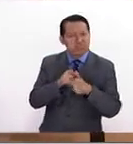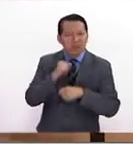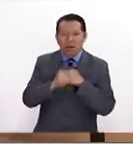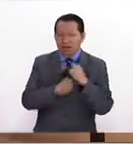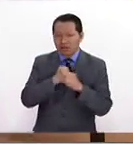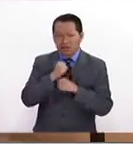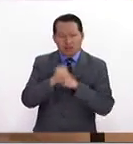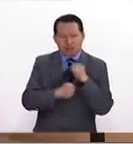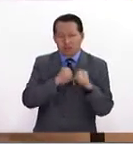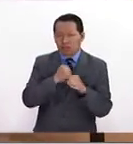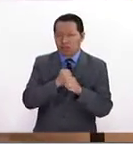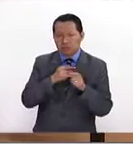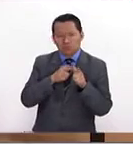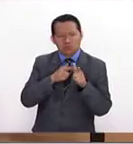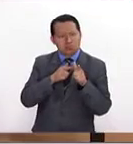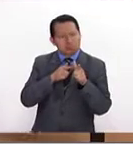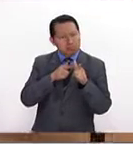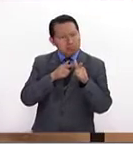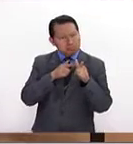muchos años y son